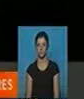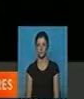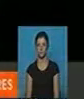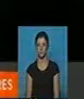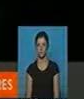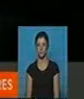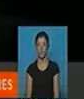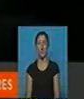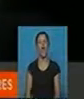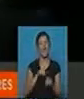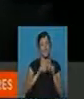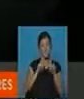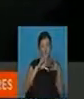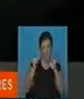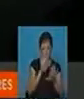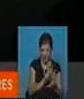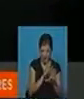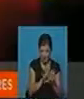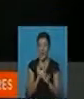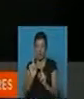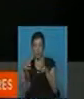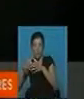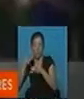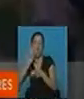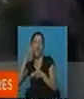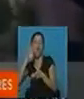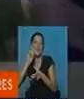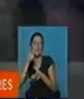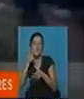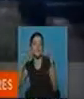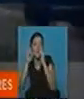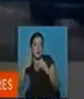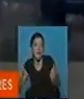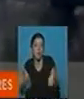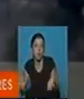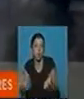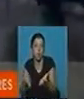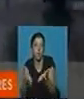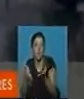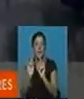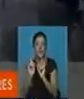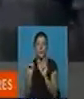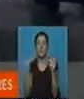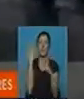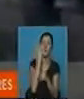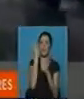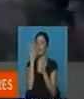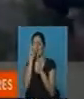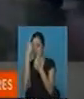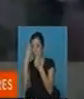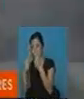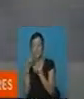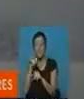En esta modalidad, justamente la que el ISIS ha venido fomentando a través de Internet y de un uso intensivo de las redes sociales, alentar